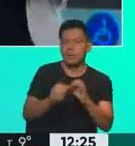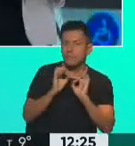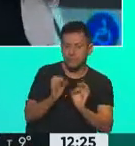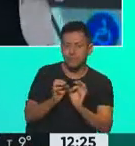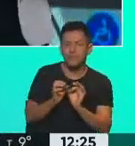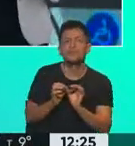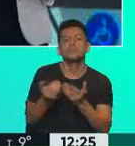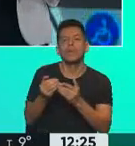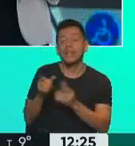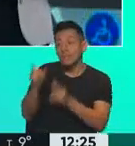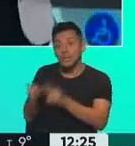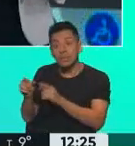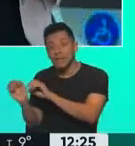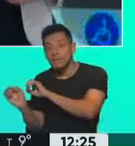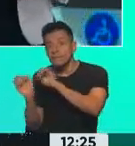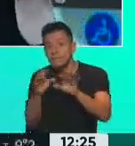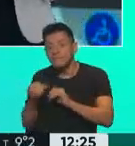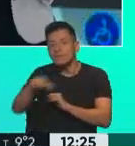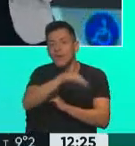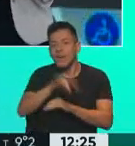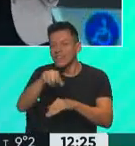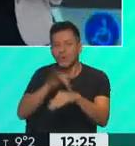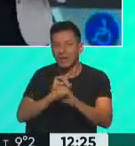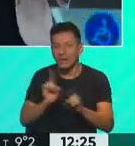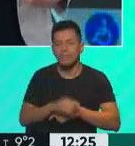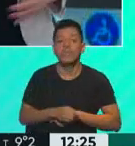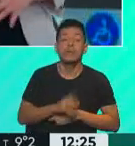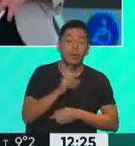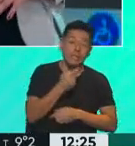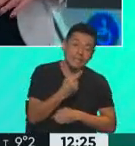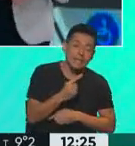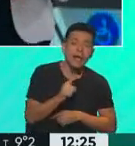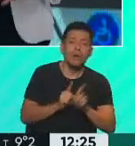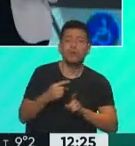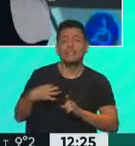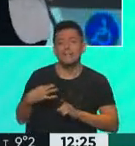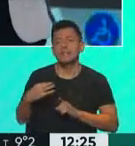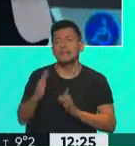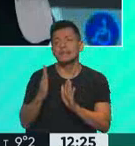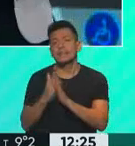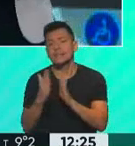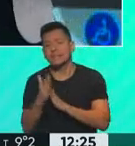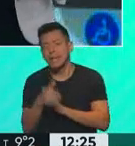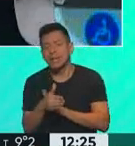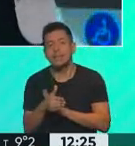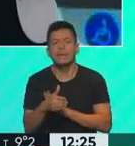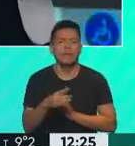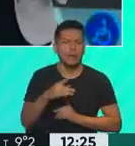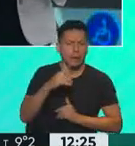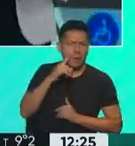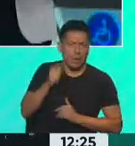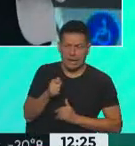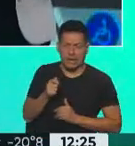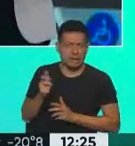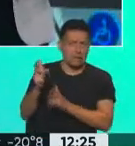a evacuar a estos civiles rusia decía que ya habían salido algunos civiles que ucrania estaba mintiendo en el sentido